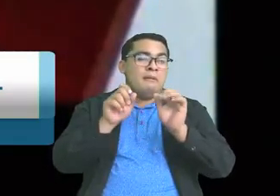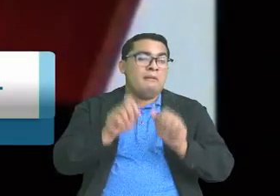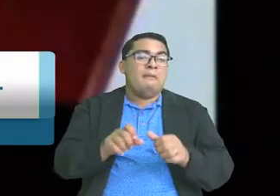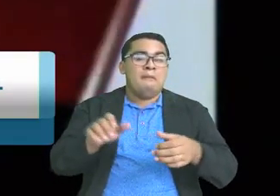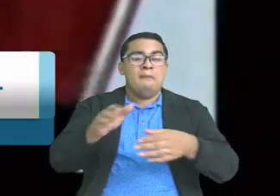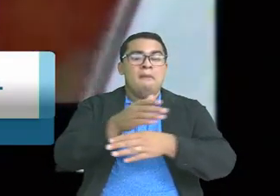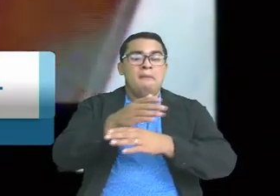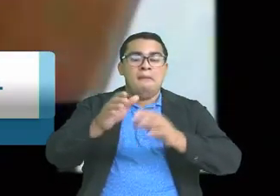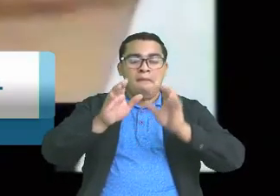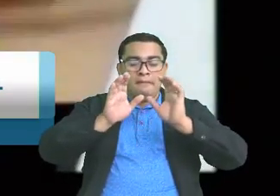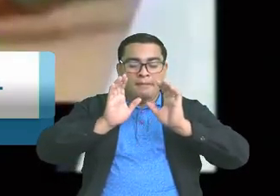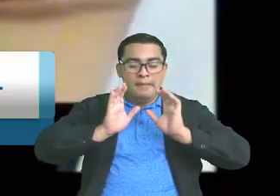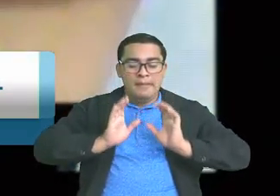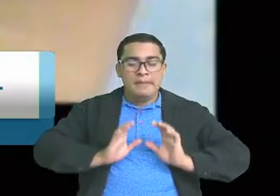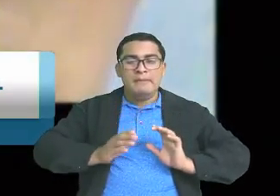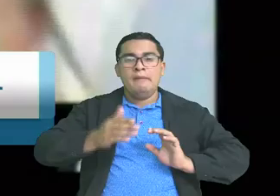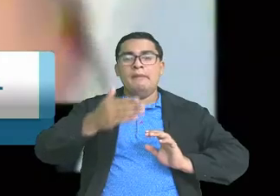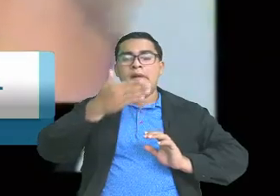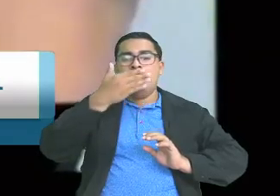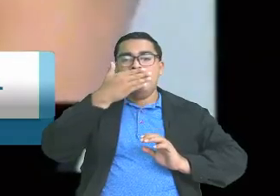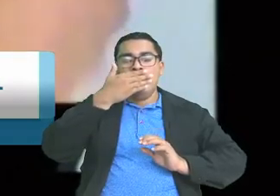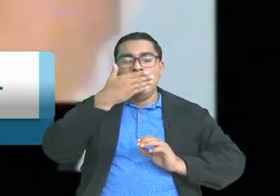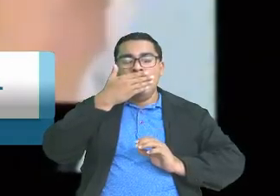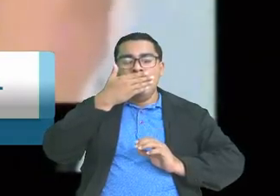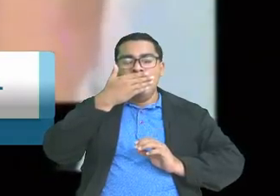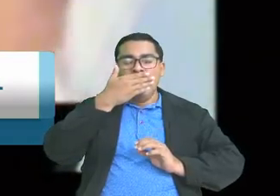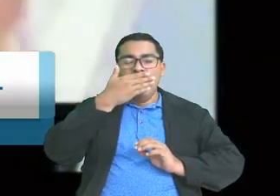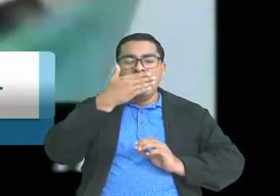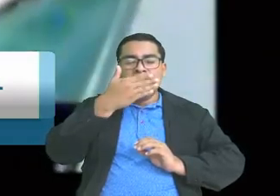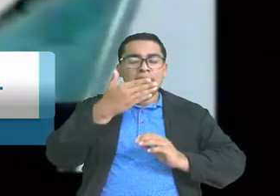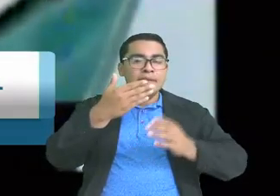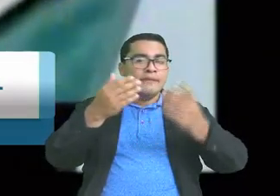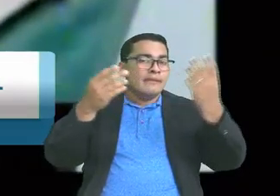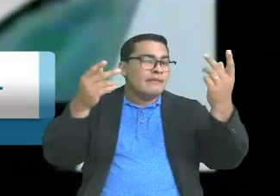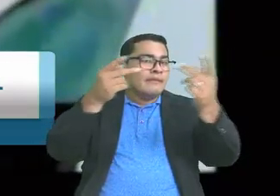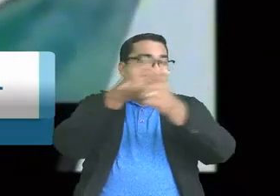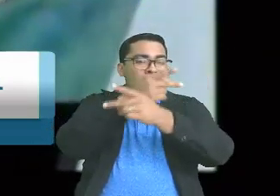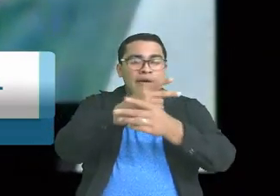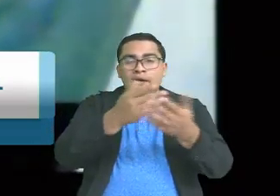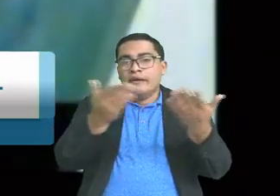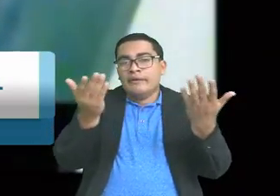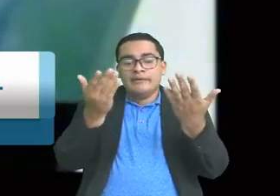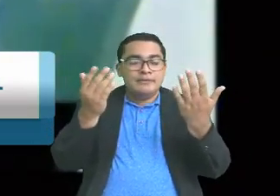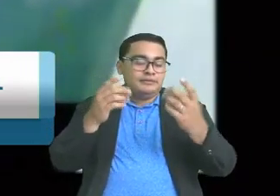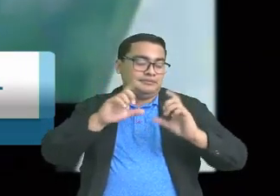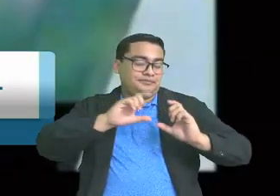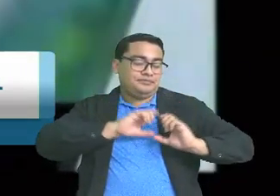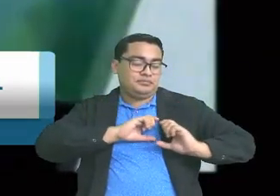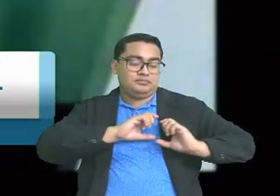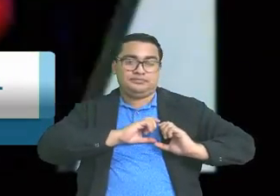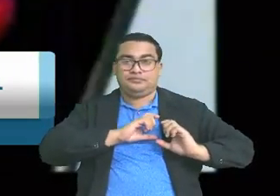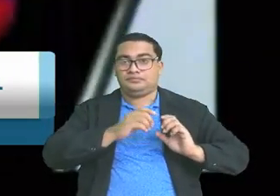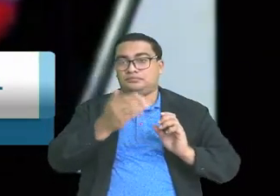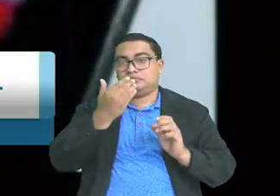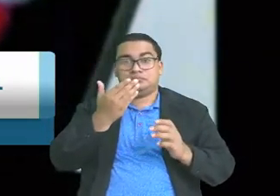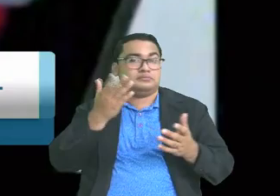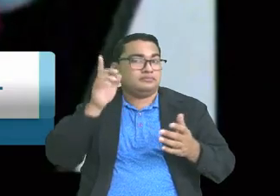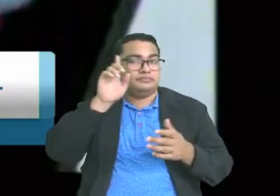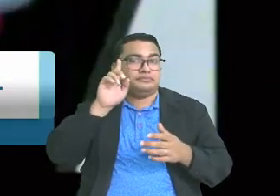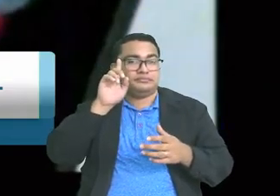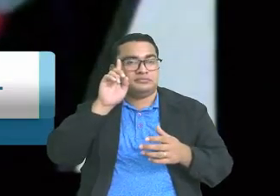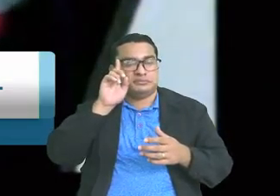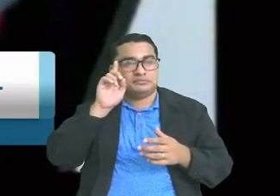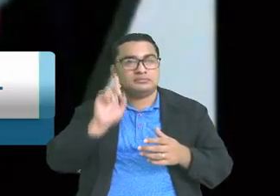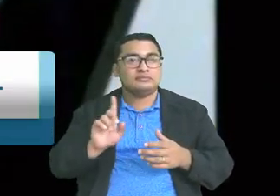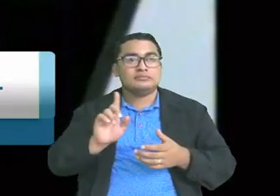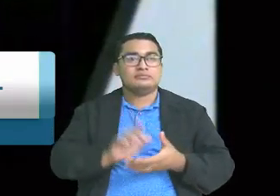¿no? Si hemos tenido este daño en el cerebro, probablemente ese corazón no esté bien, esos riñones ya también tengan cierto grado